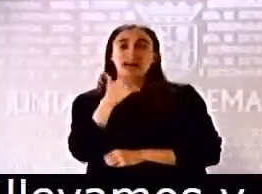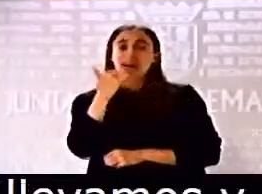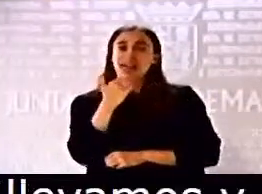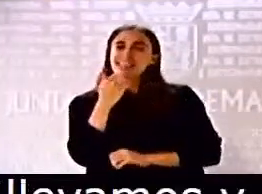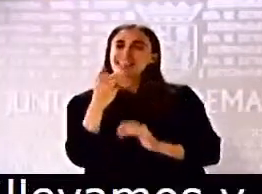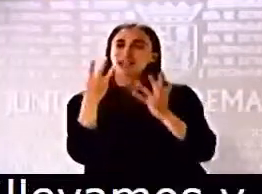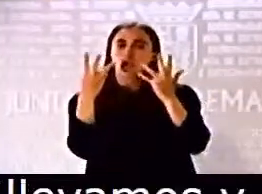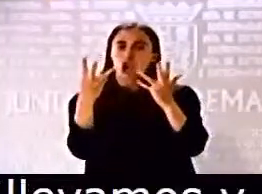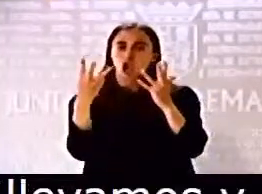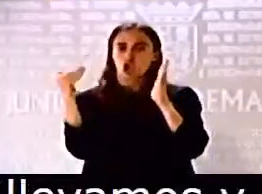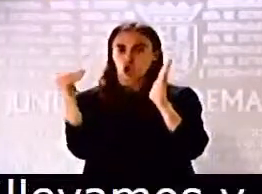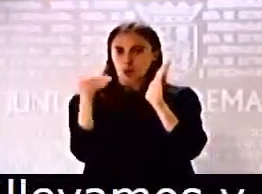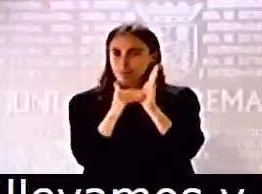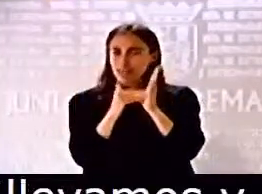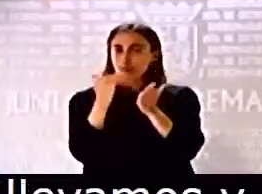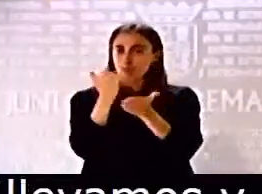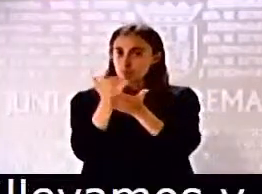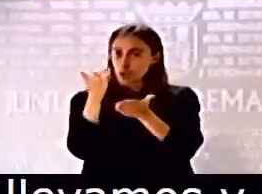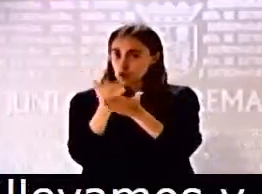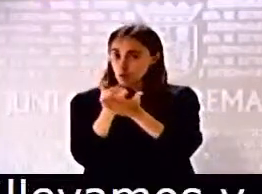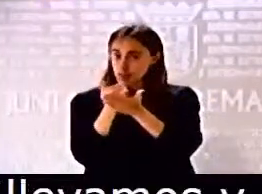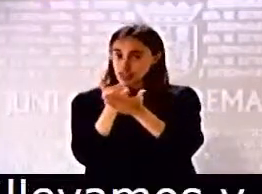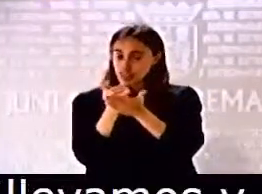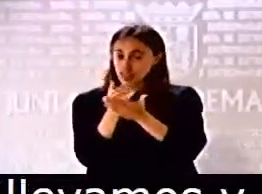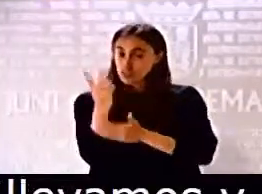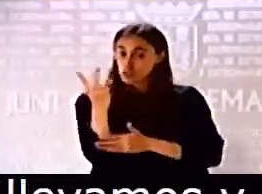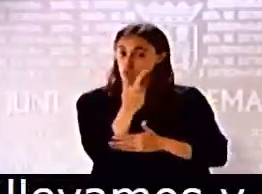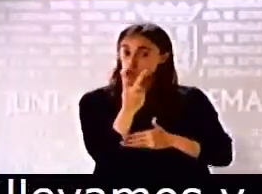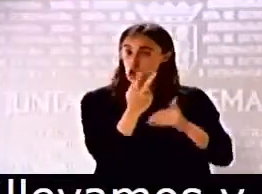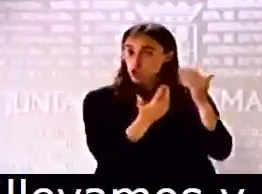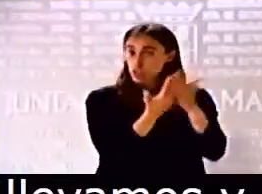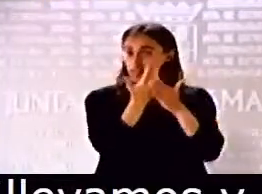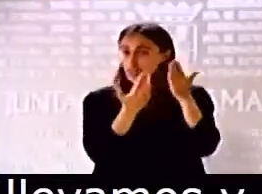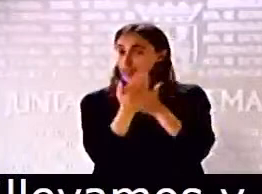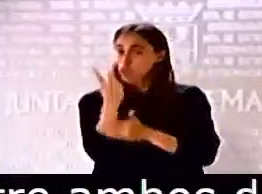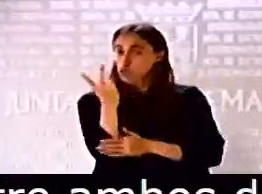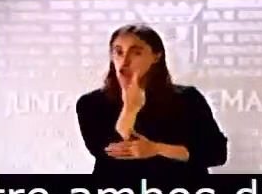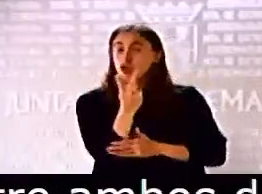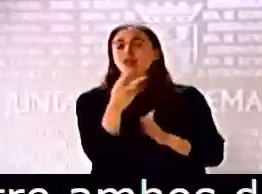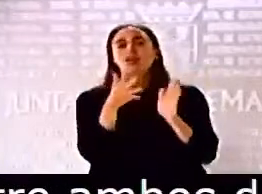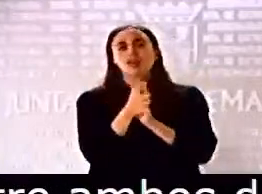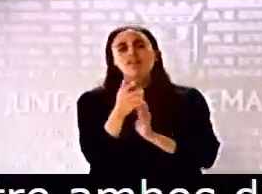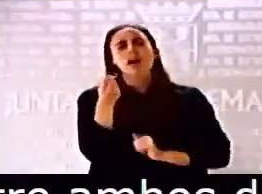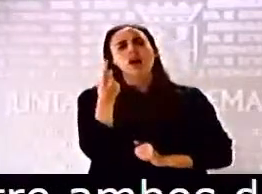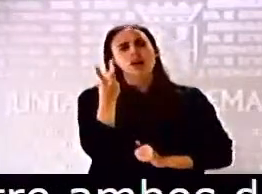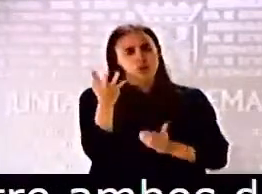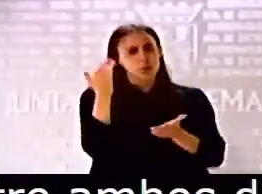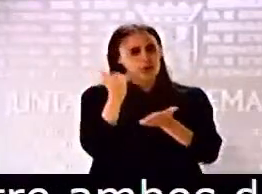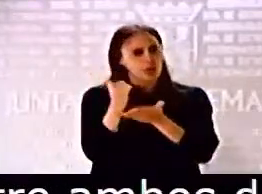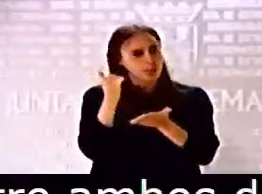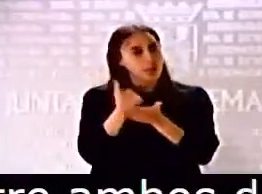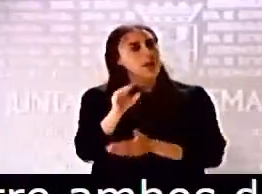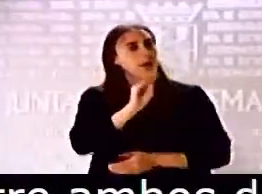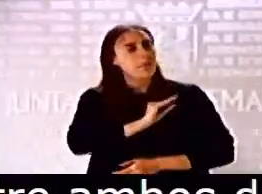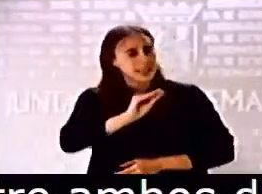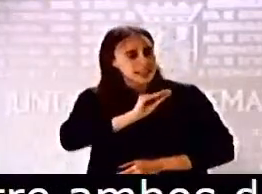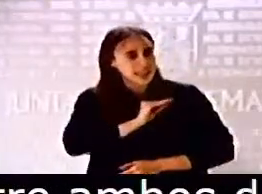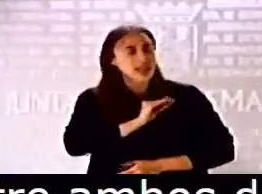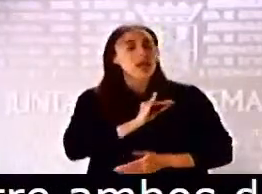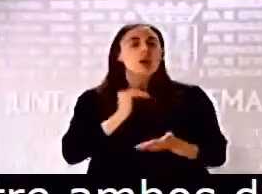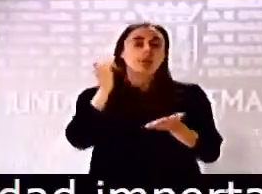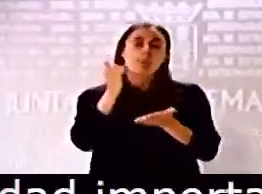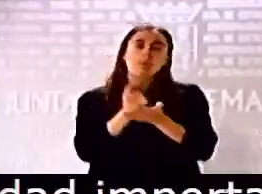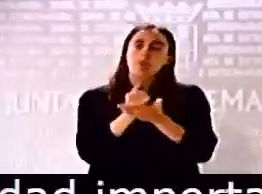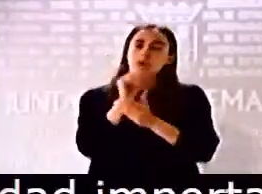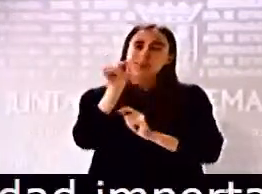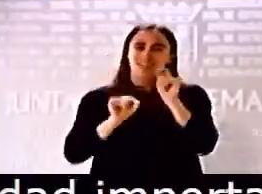pruebas realizadas entre ambos días, con lo cual estamos realizando una cantidad importante de pruebas